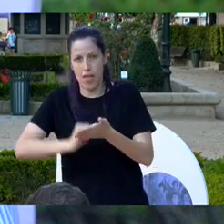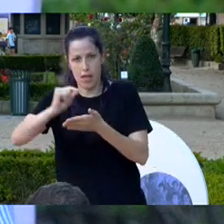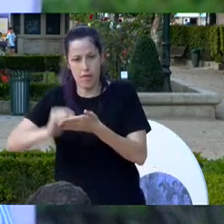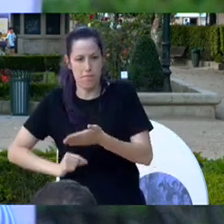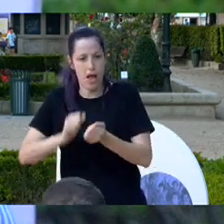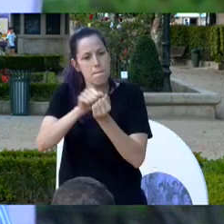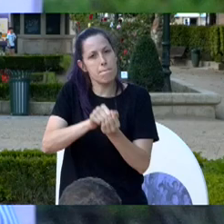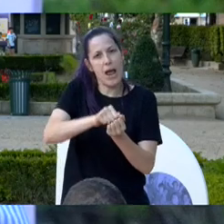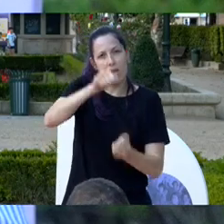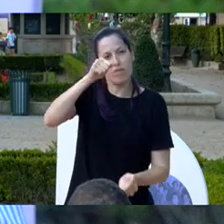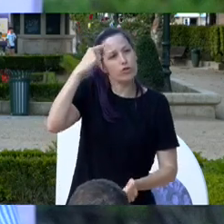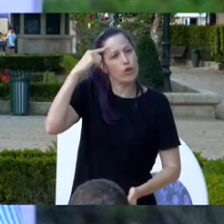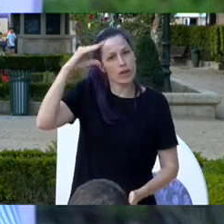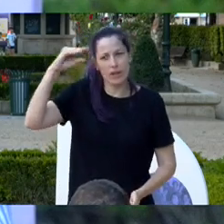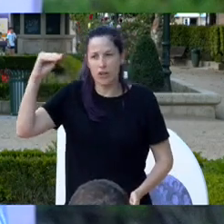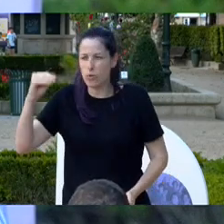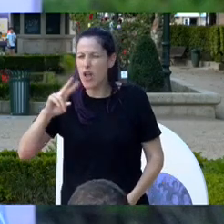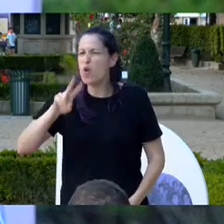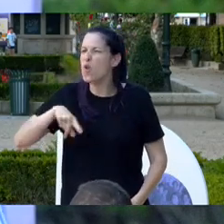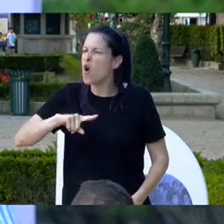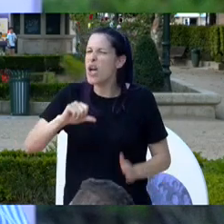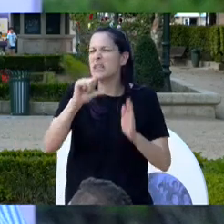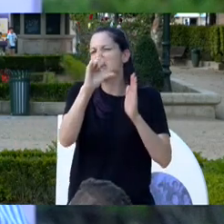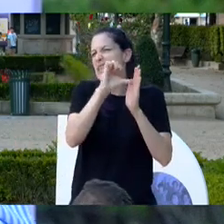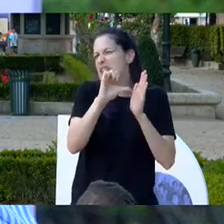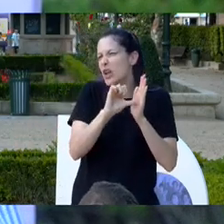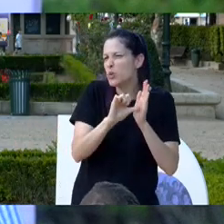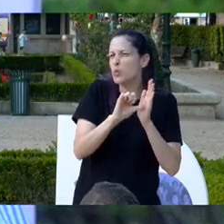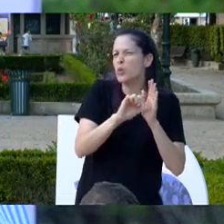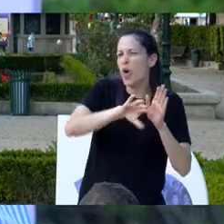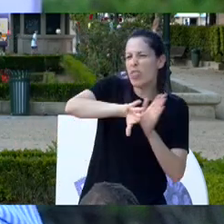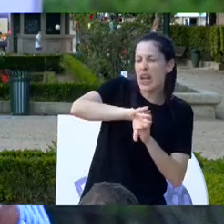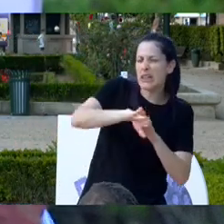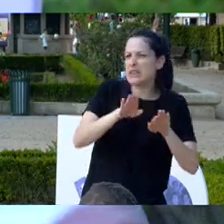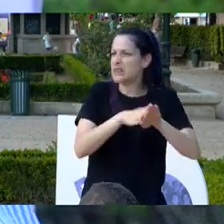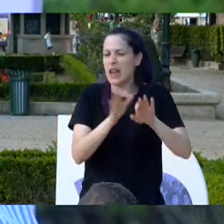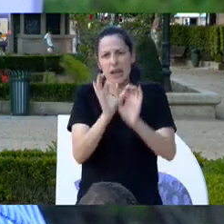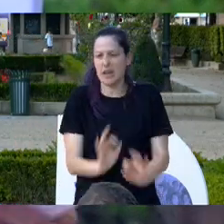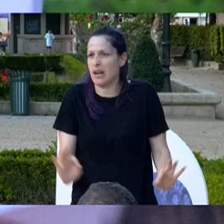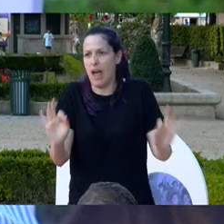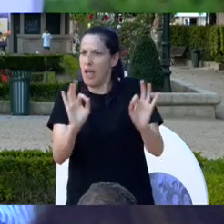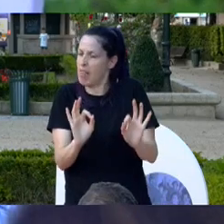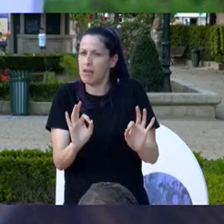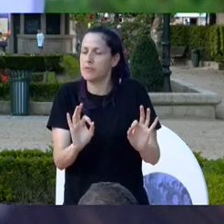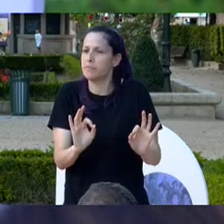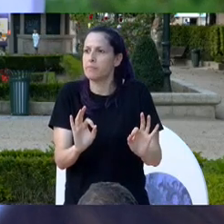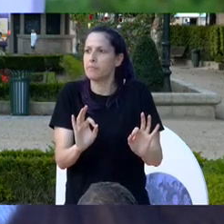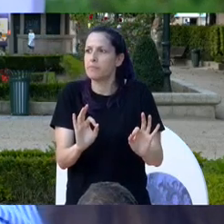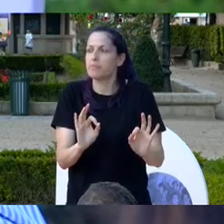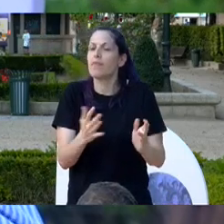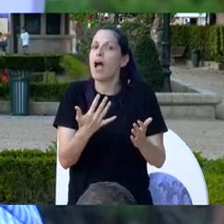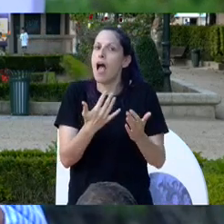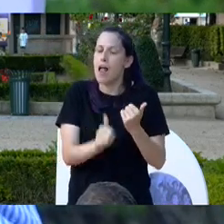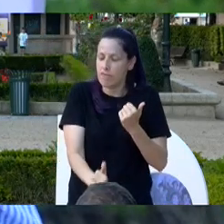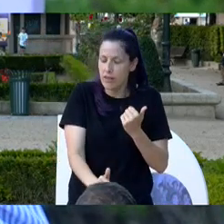non é un estatuto nin de dereitas nin de esquerda, que a carta coa que nos organizaremos un futuro os